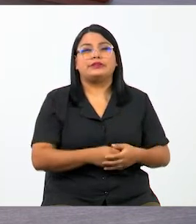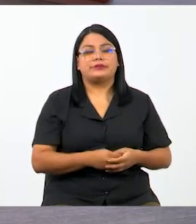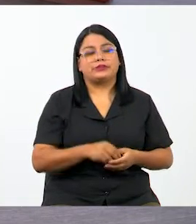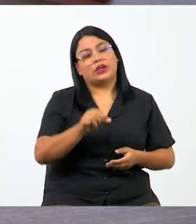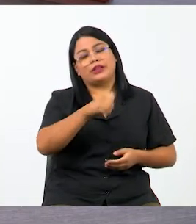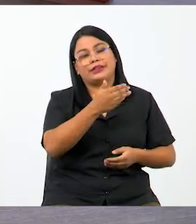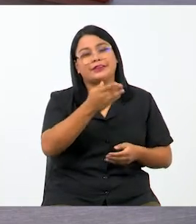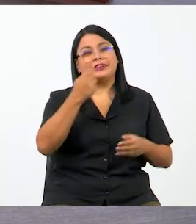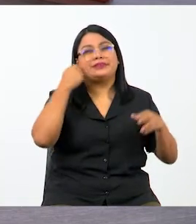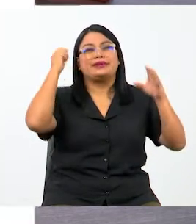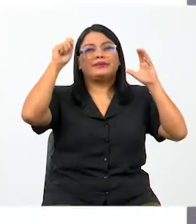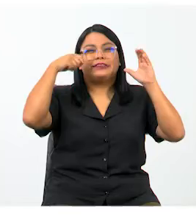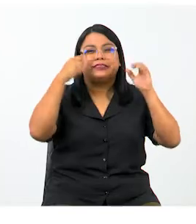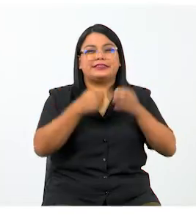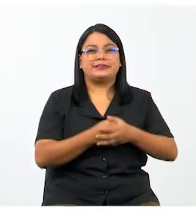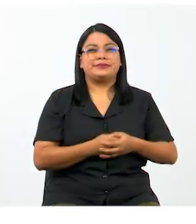verlo.